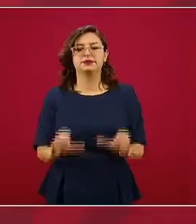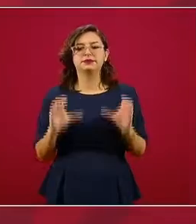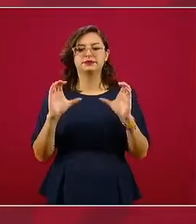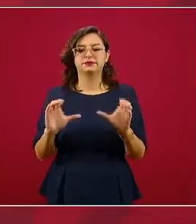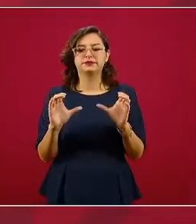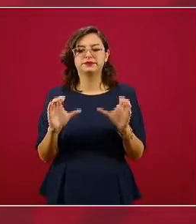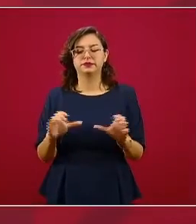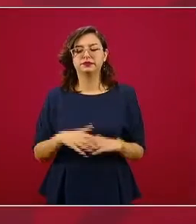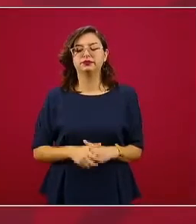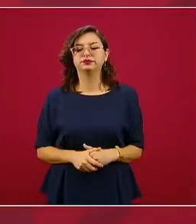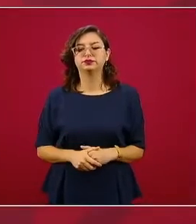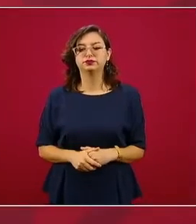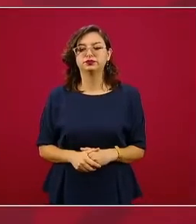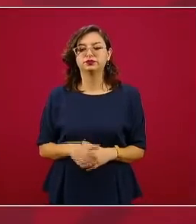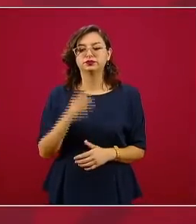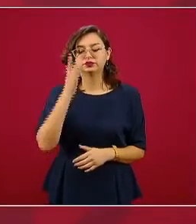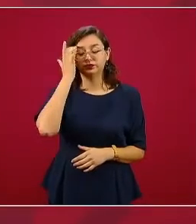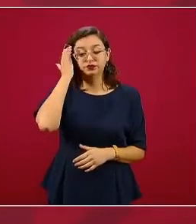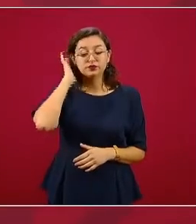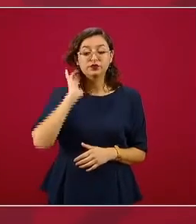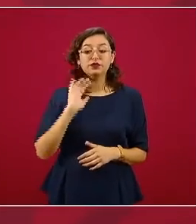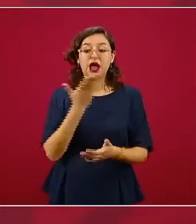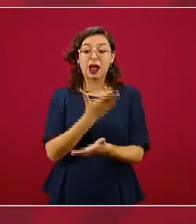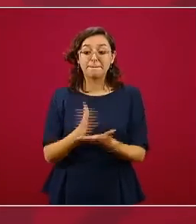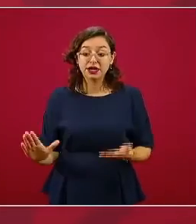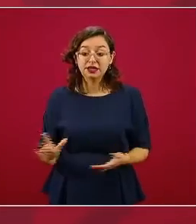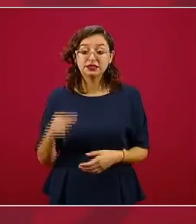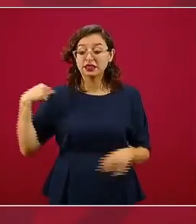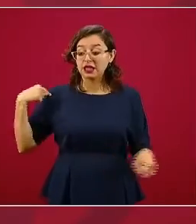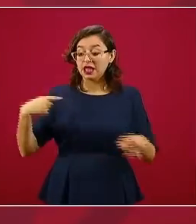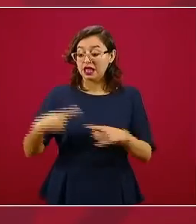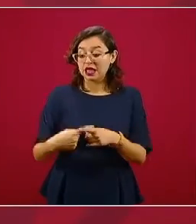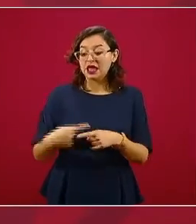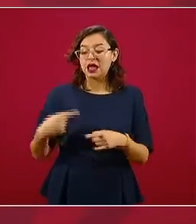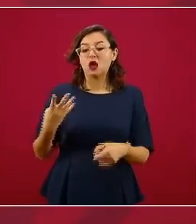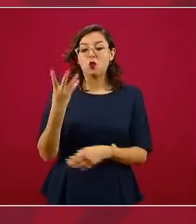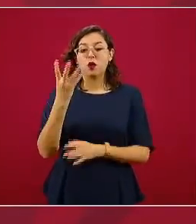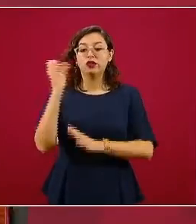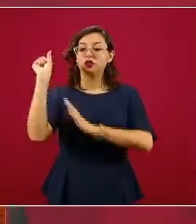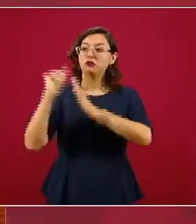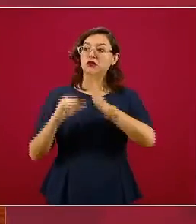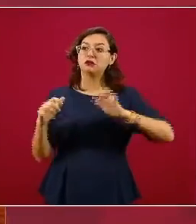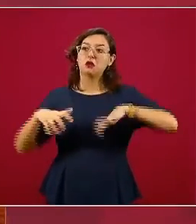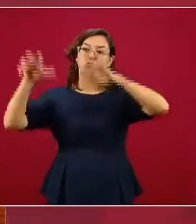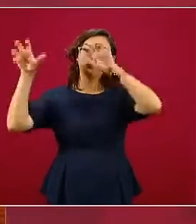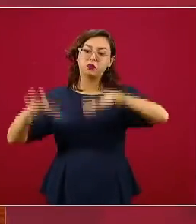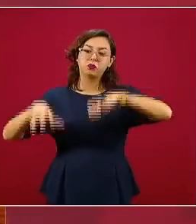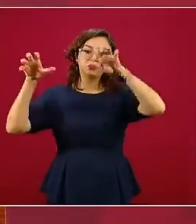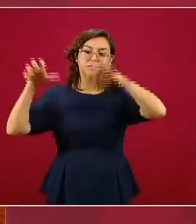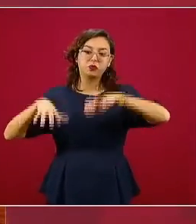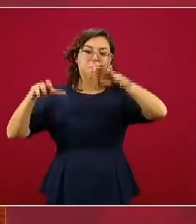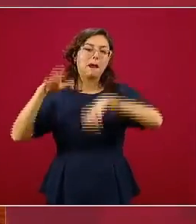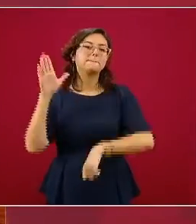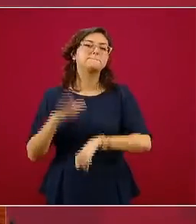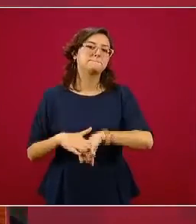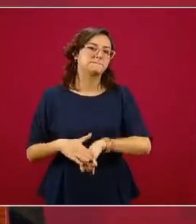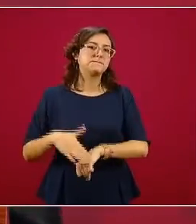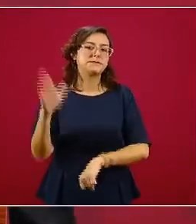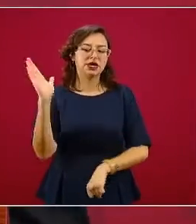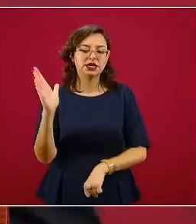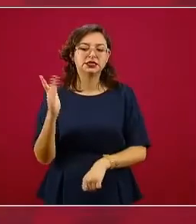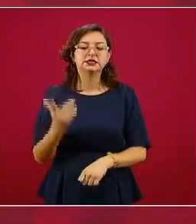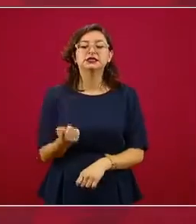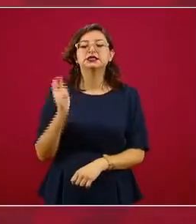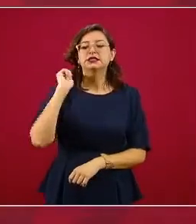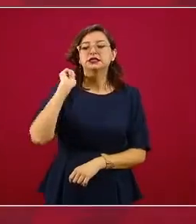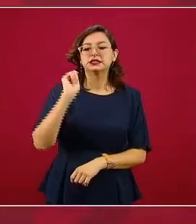cuidado. Además, este cuatrimestre ha llovido 7.5% más en nuestro país que un año promedio, es decir,